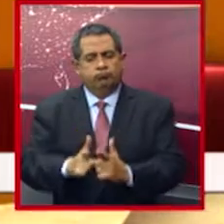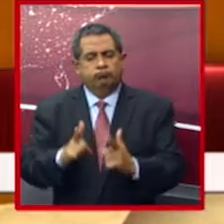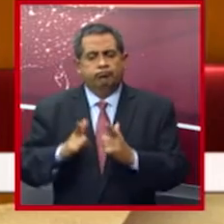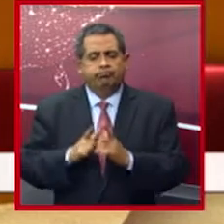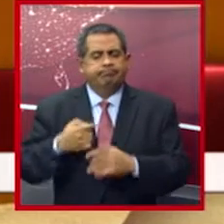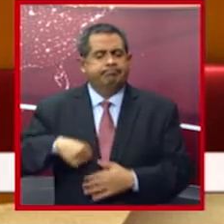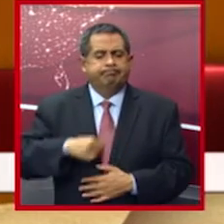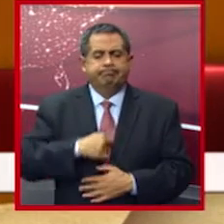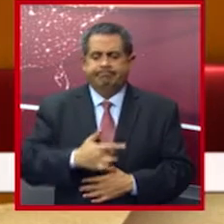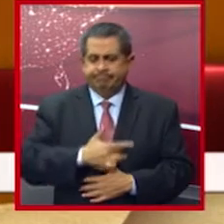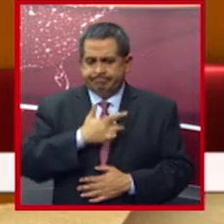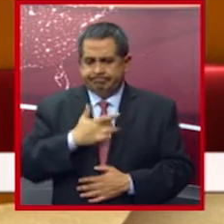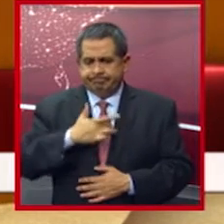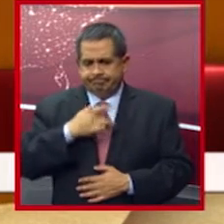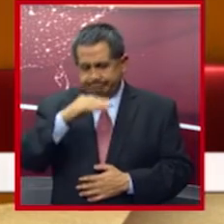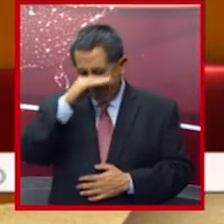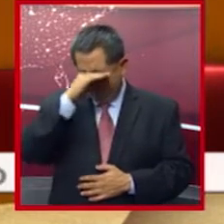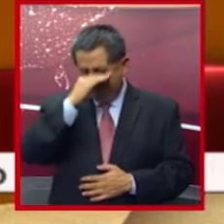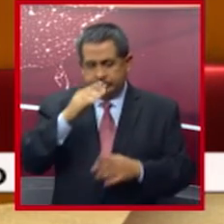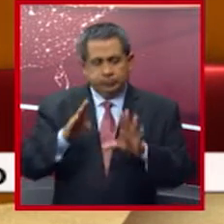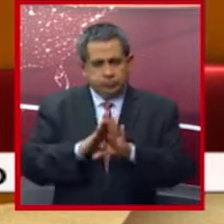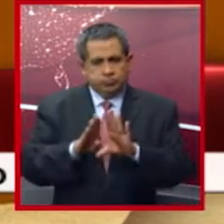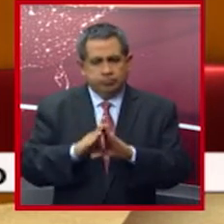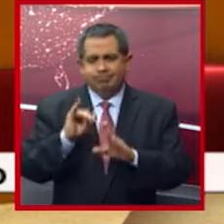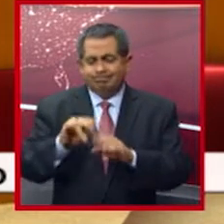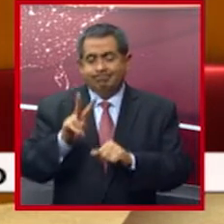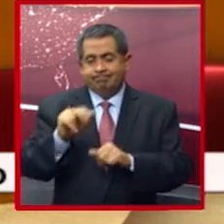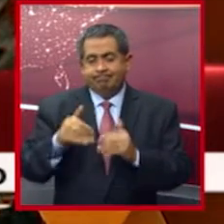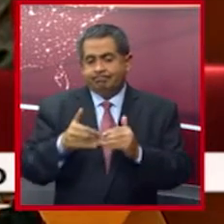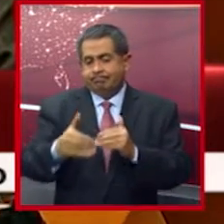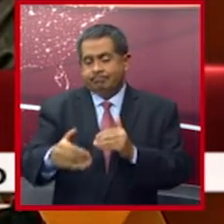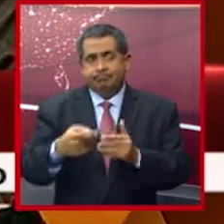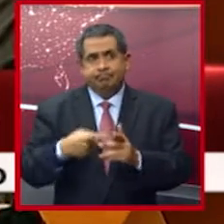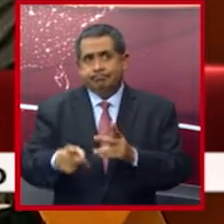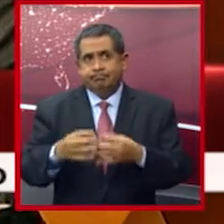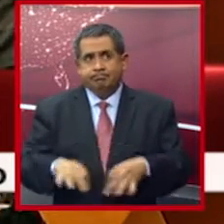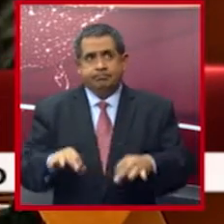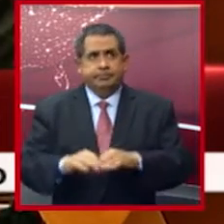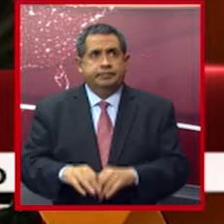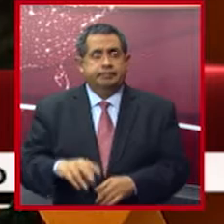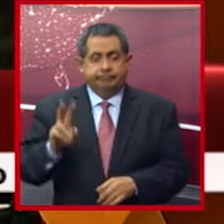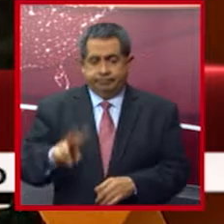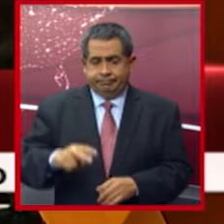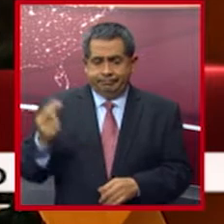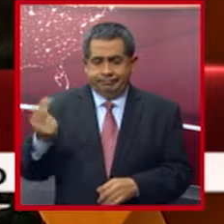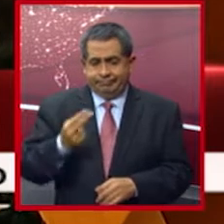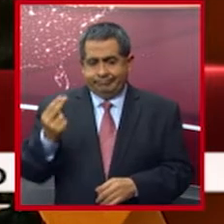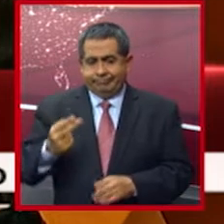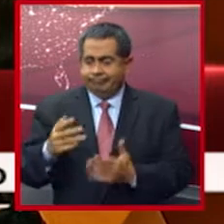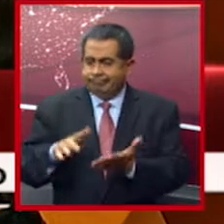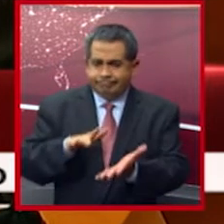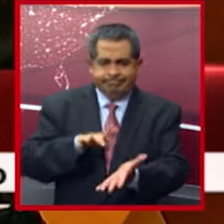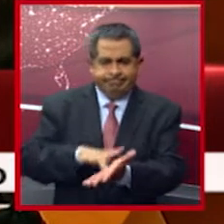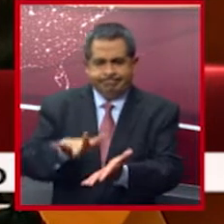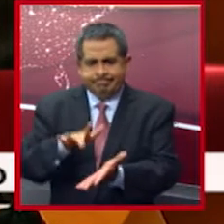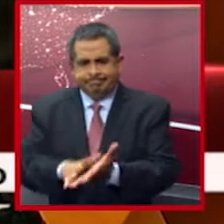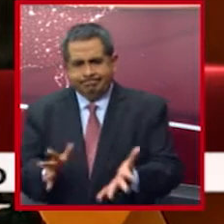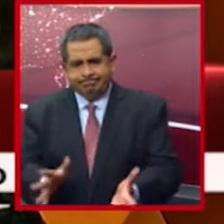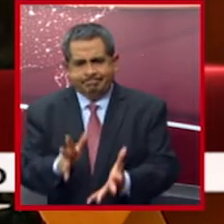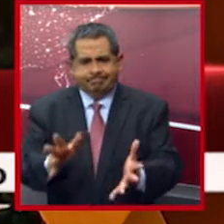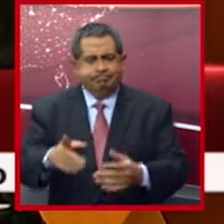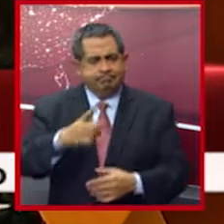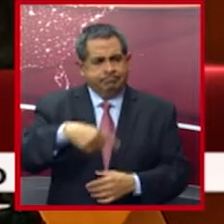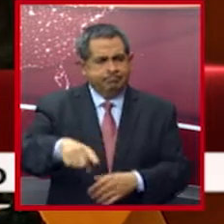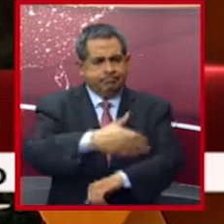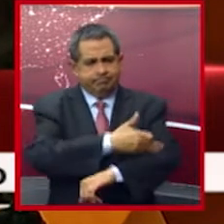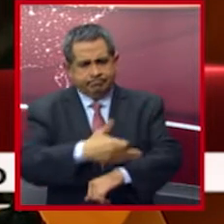estamos conscientes de que la etapa más difícil está por venir. Es necesario que apoyemos a todas las familias que